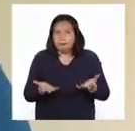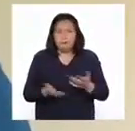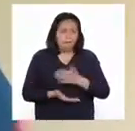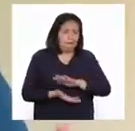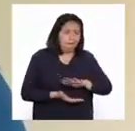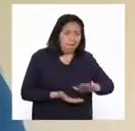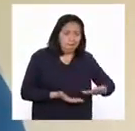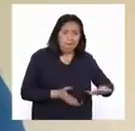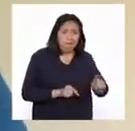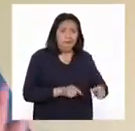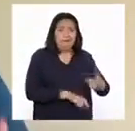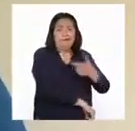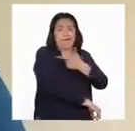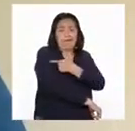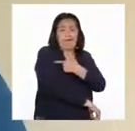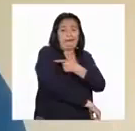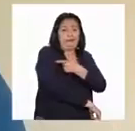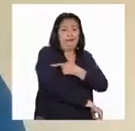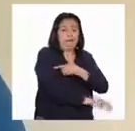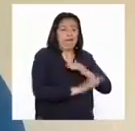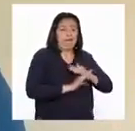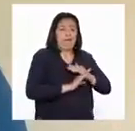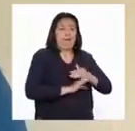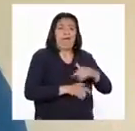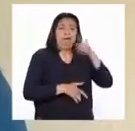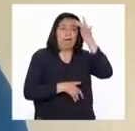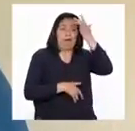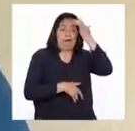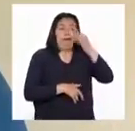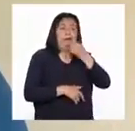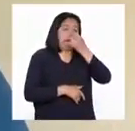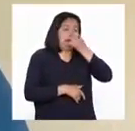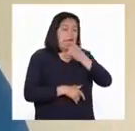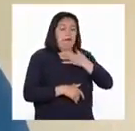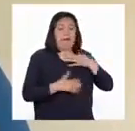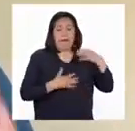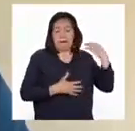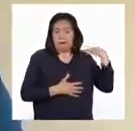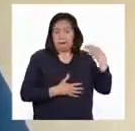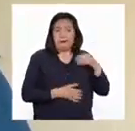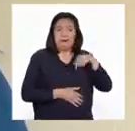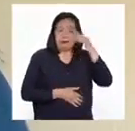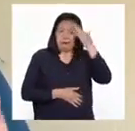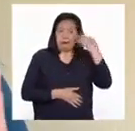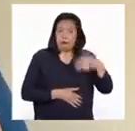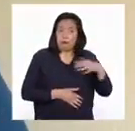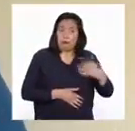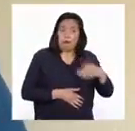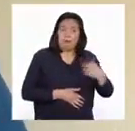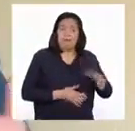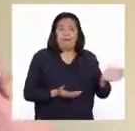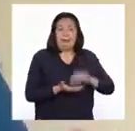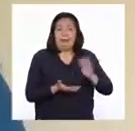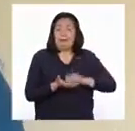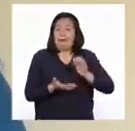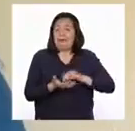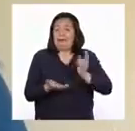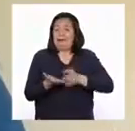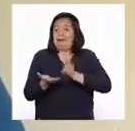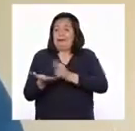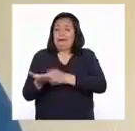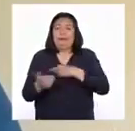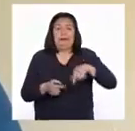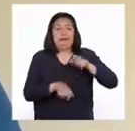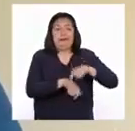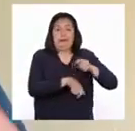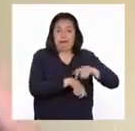más pequeñitos, a vacunarse contra enfermedades respiratorias, porque es sabido que estas son mucho más frecuentes en esta